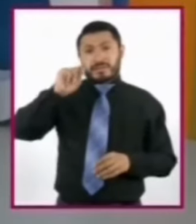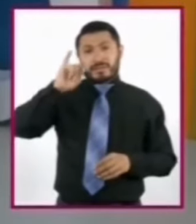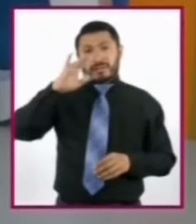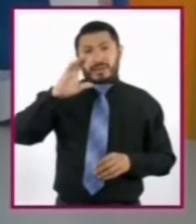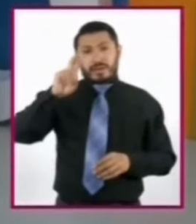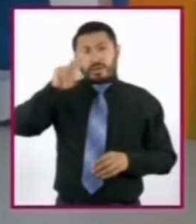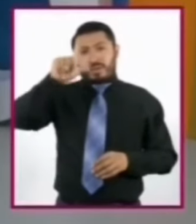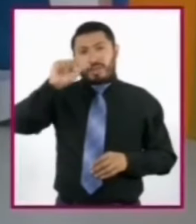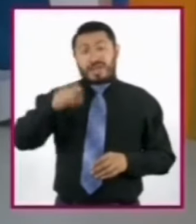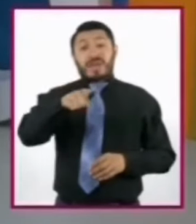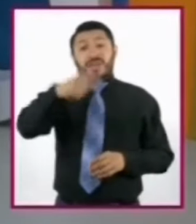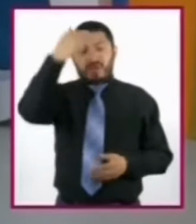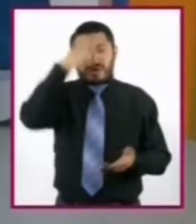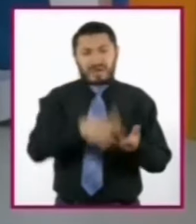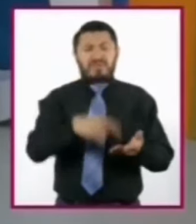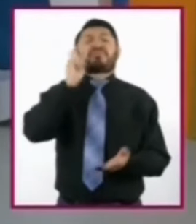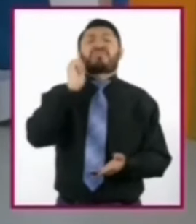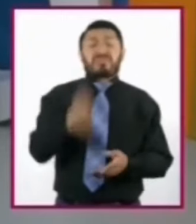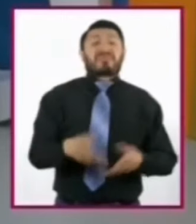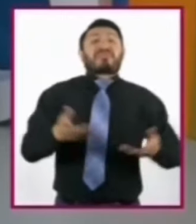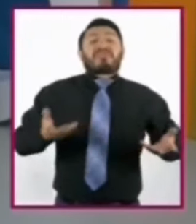qué piensas que es una partícula?